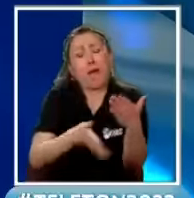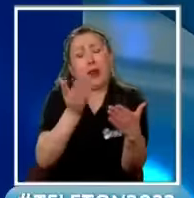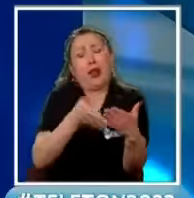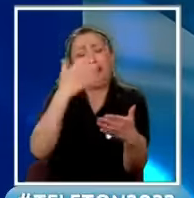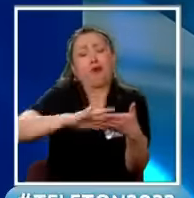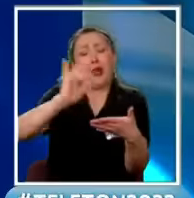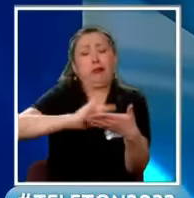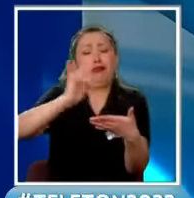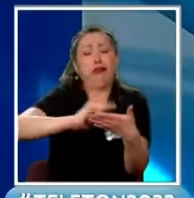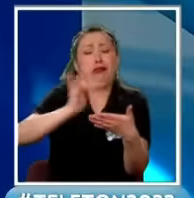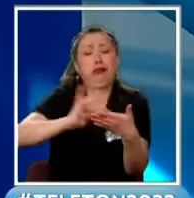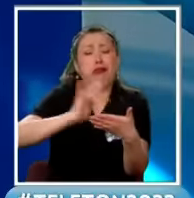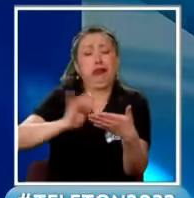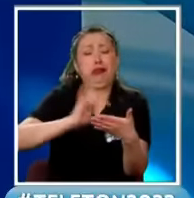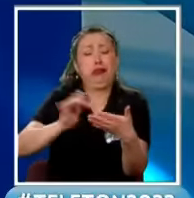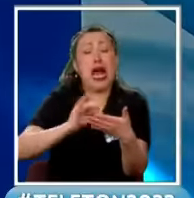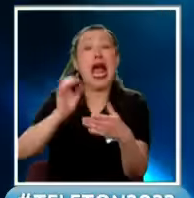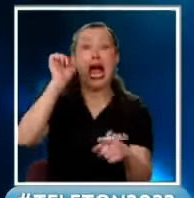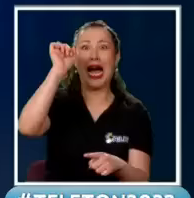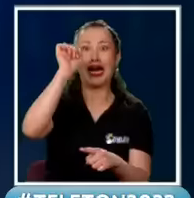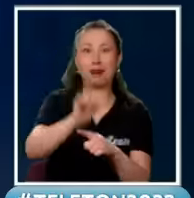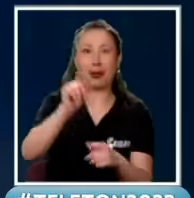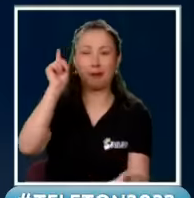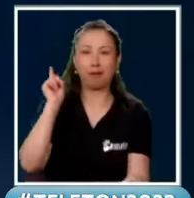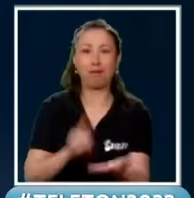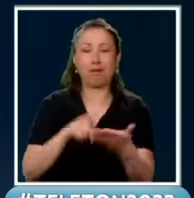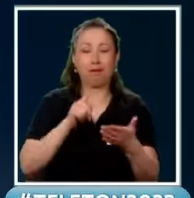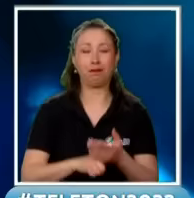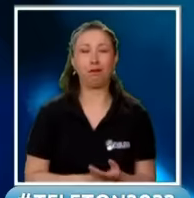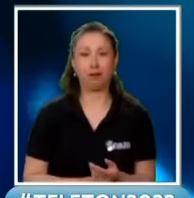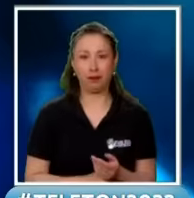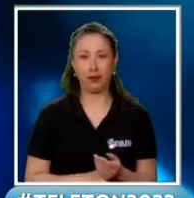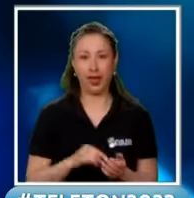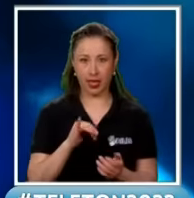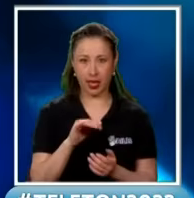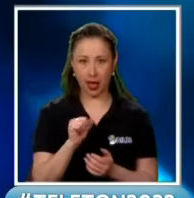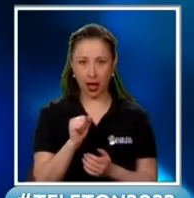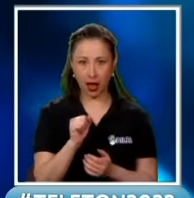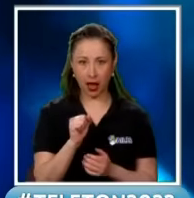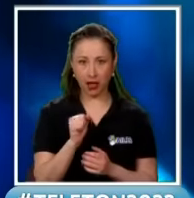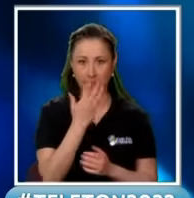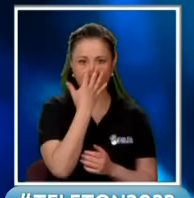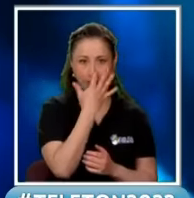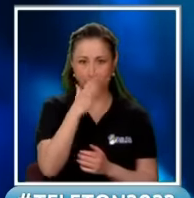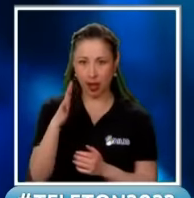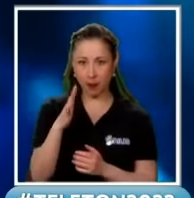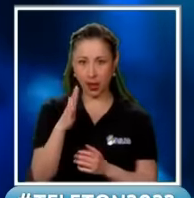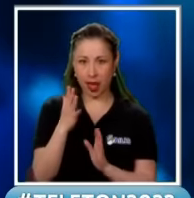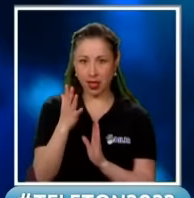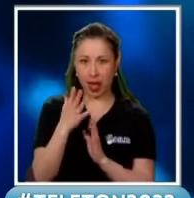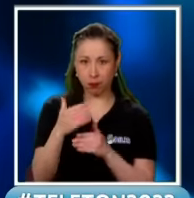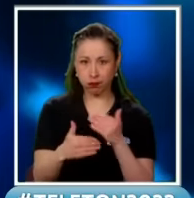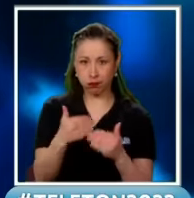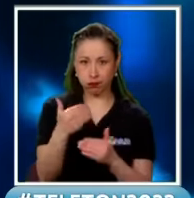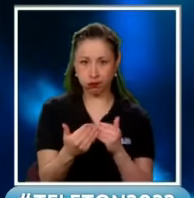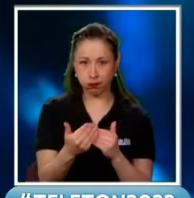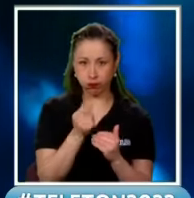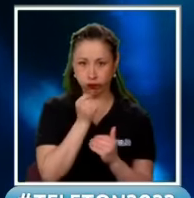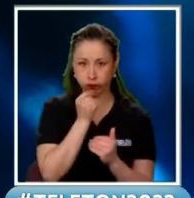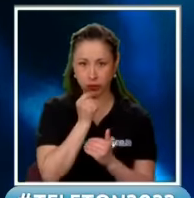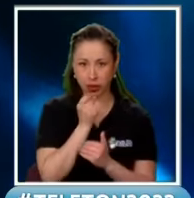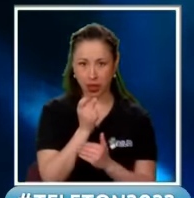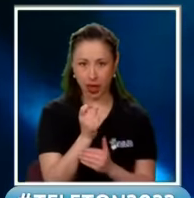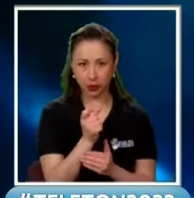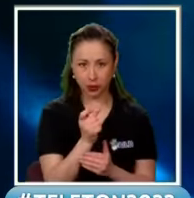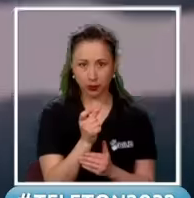Presionar. Aceptar. La IA de Stefan Kramer está cargando.